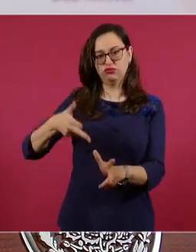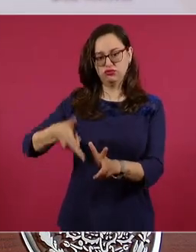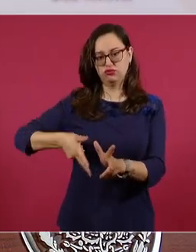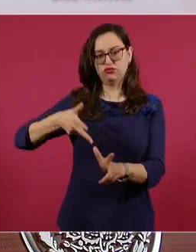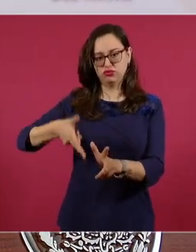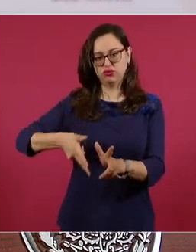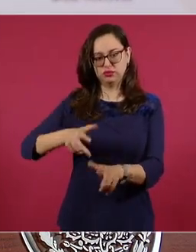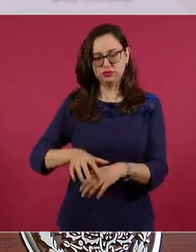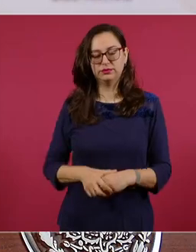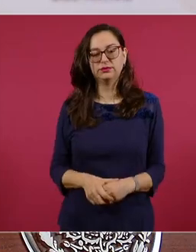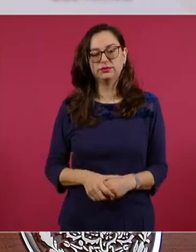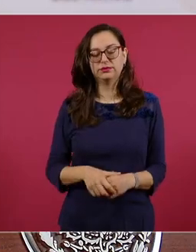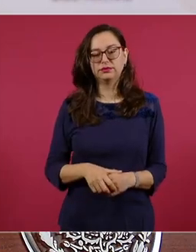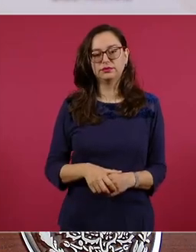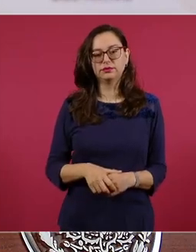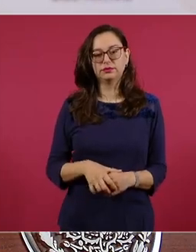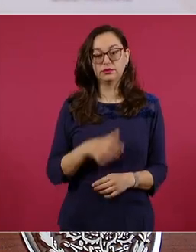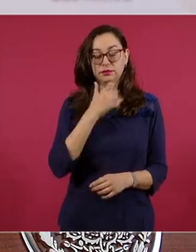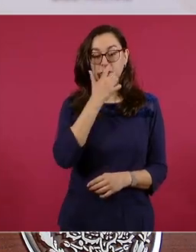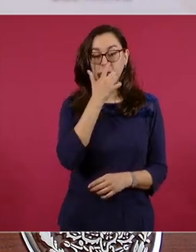Es el paso